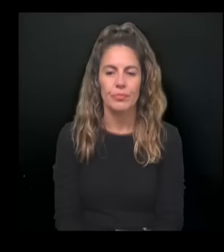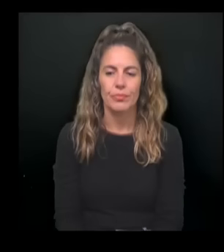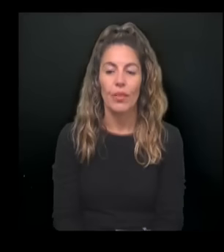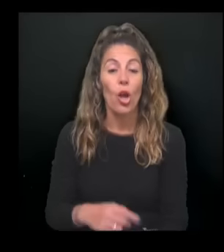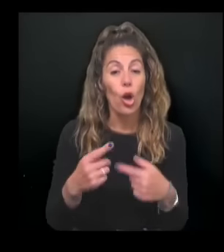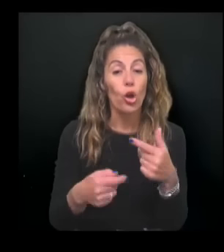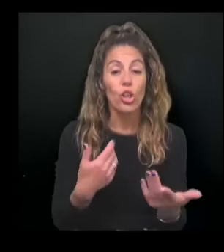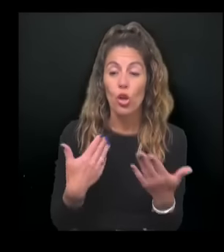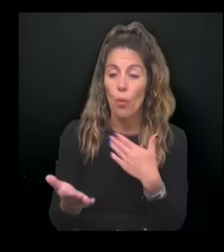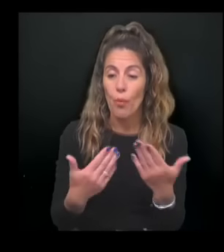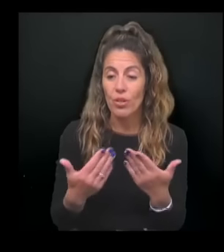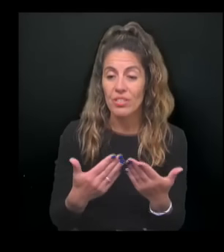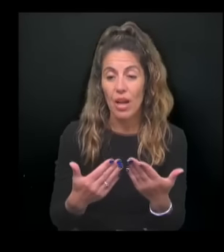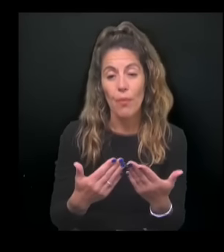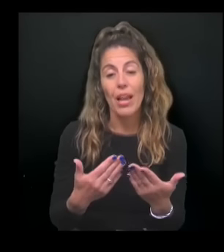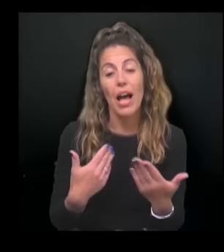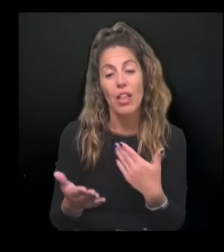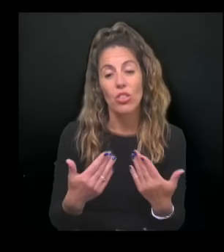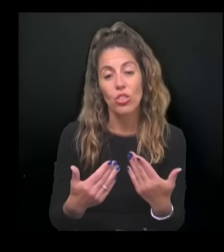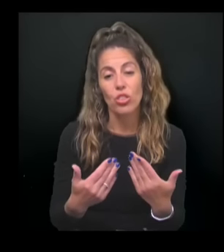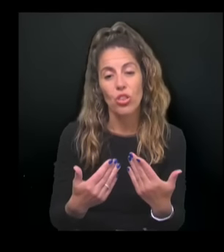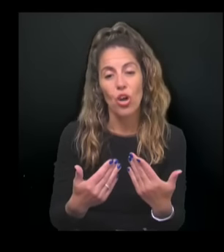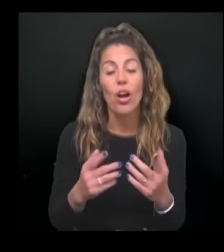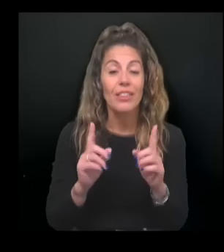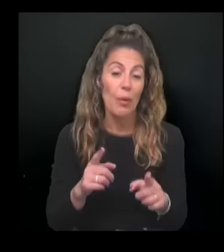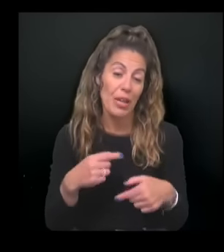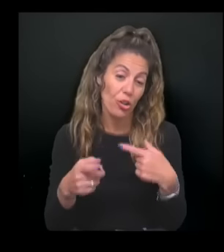Seguimos conversando, ya nos habíamos enganchado en alguna otra conversación,